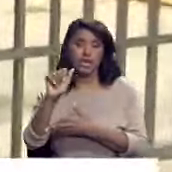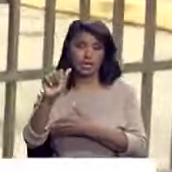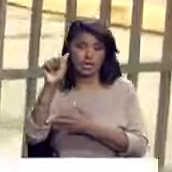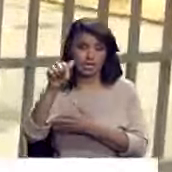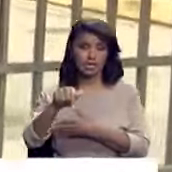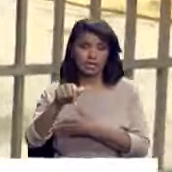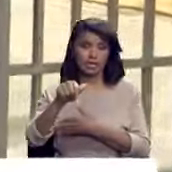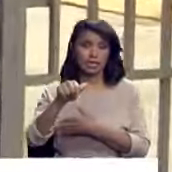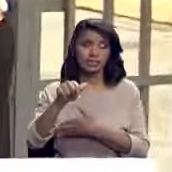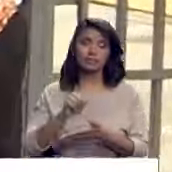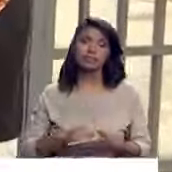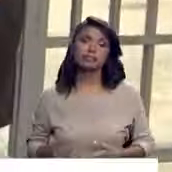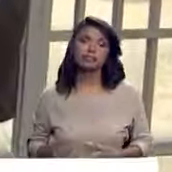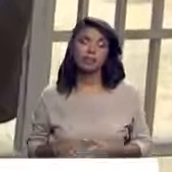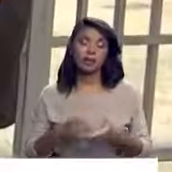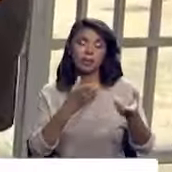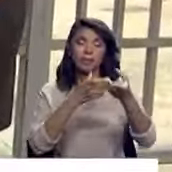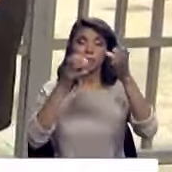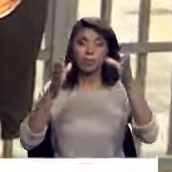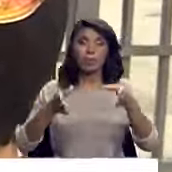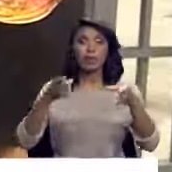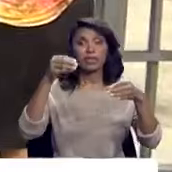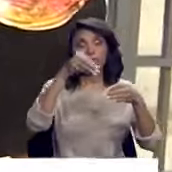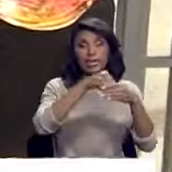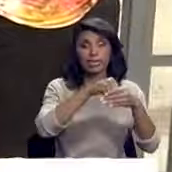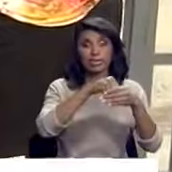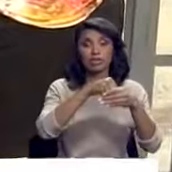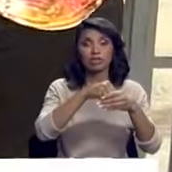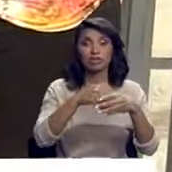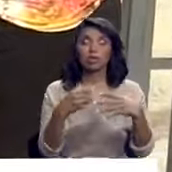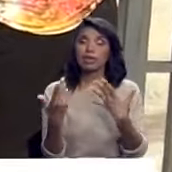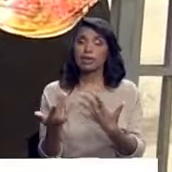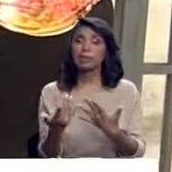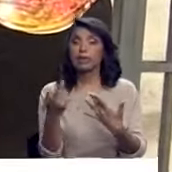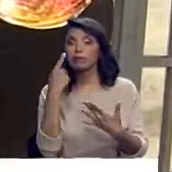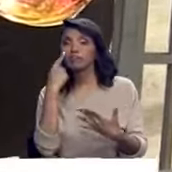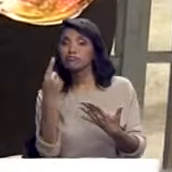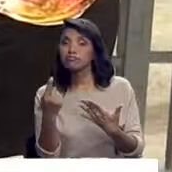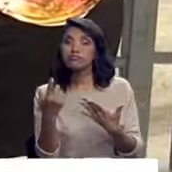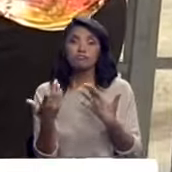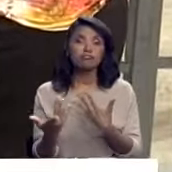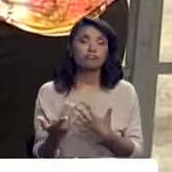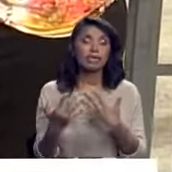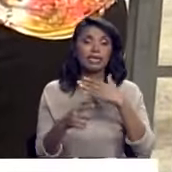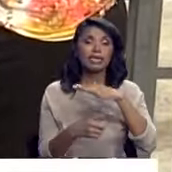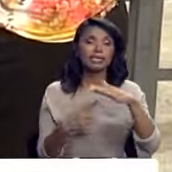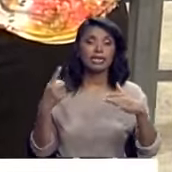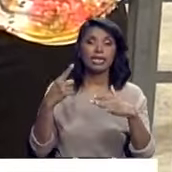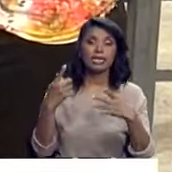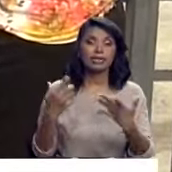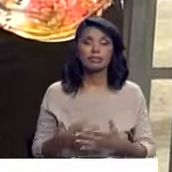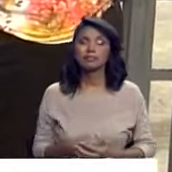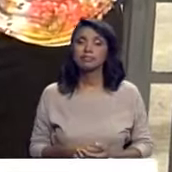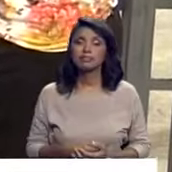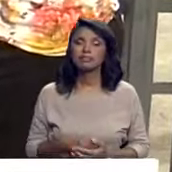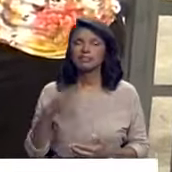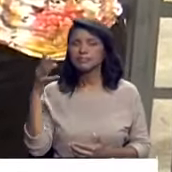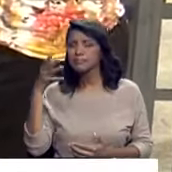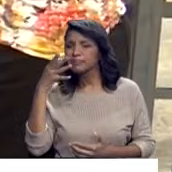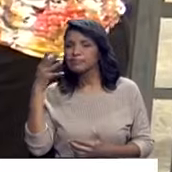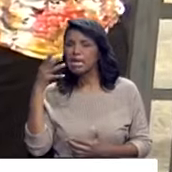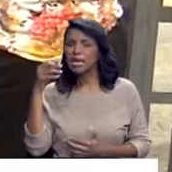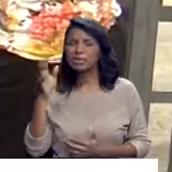mantienen los bomberos adentro en espera de realizar las distintas pruebas. El olor a gas ya no se siente